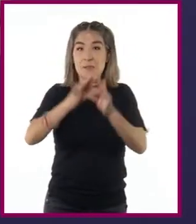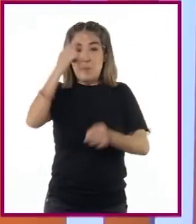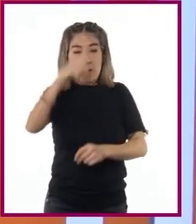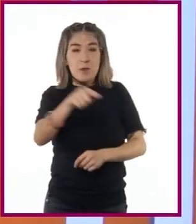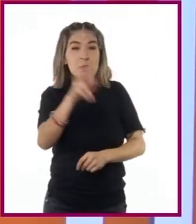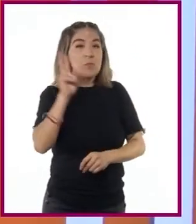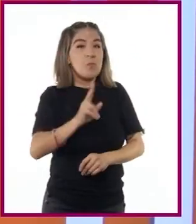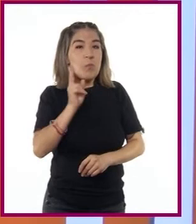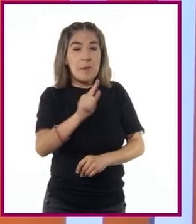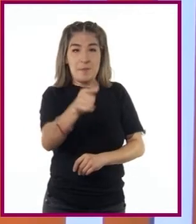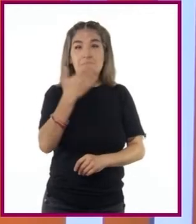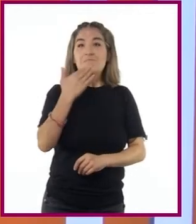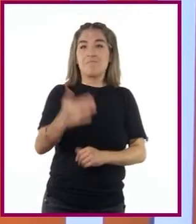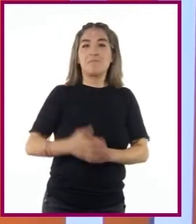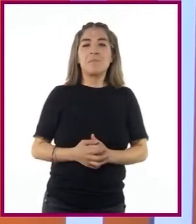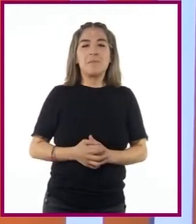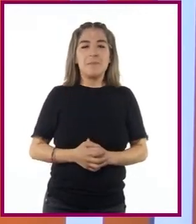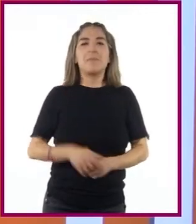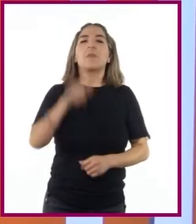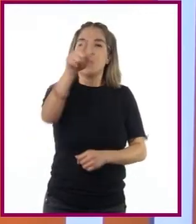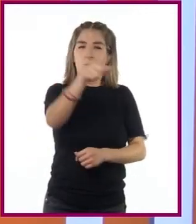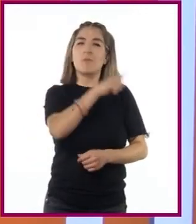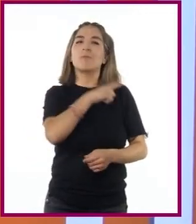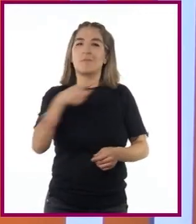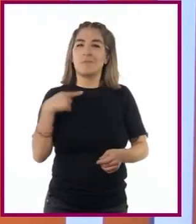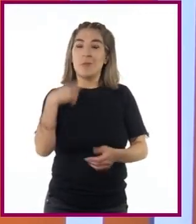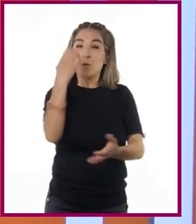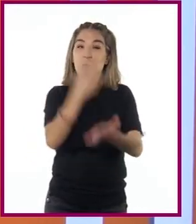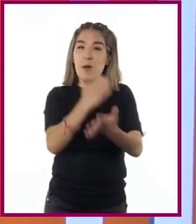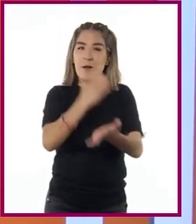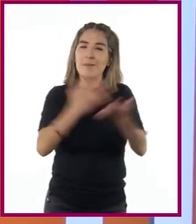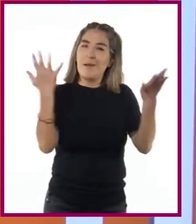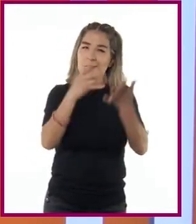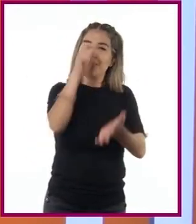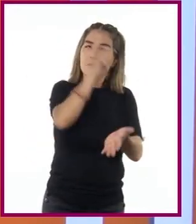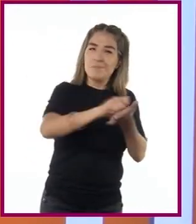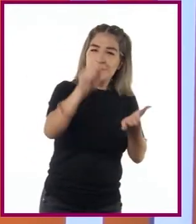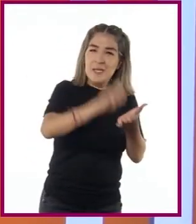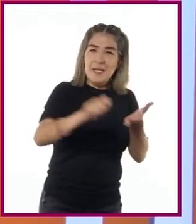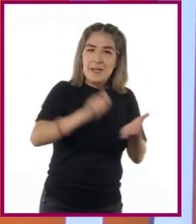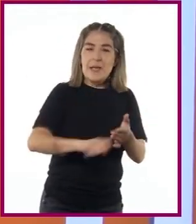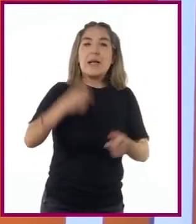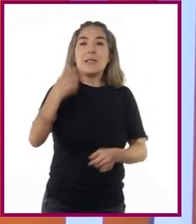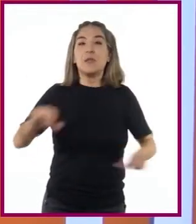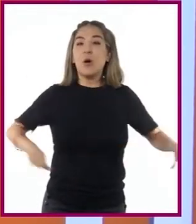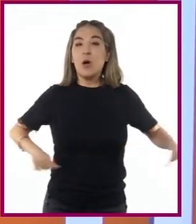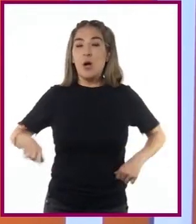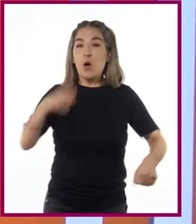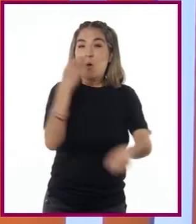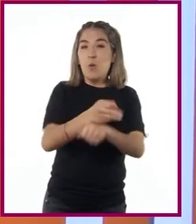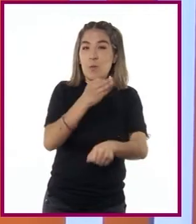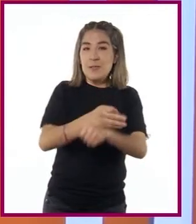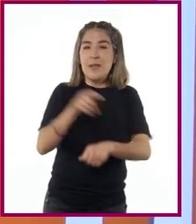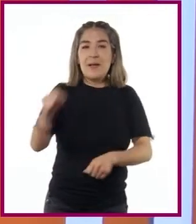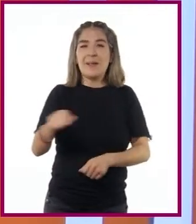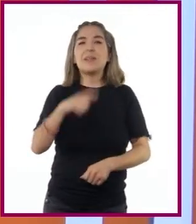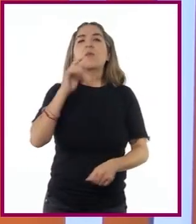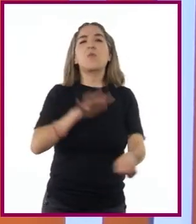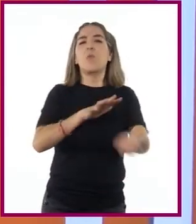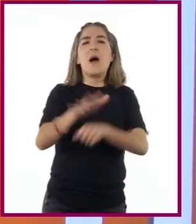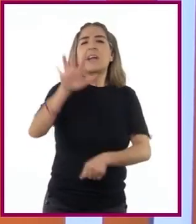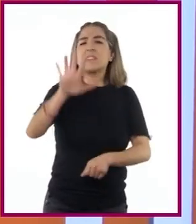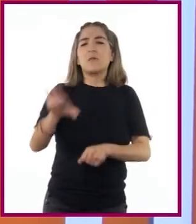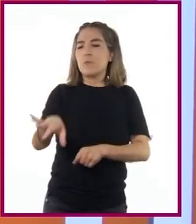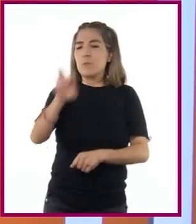analizados? Tome nota en su cuaderno de los siguientes retos con 5 opciones